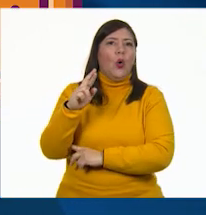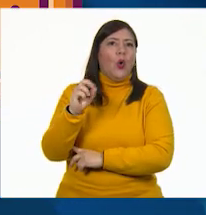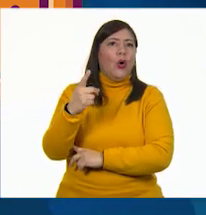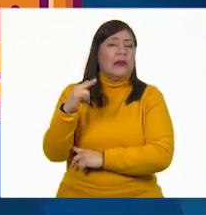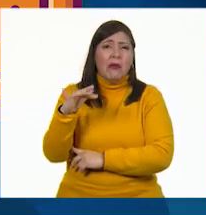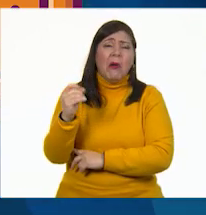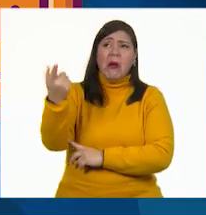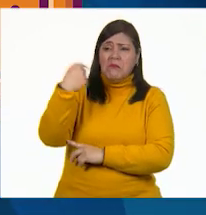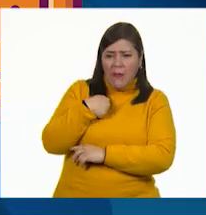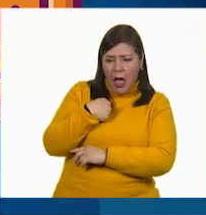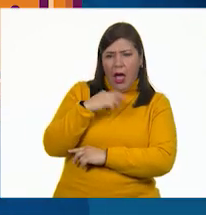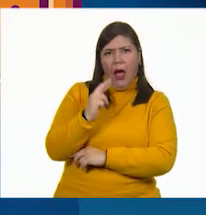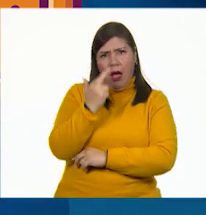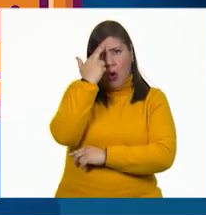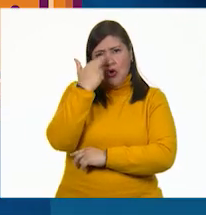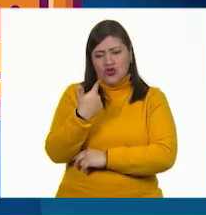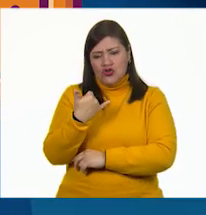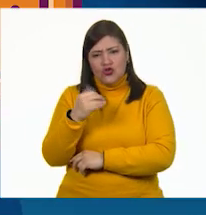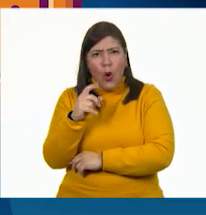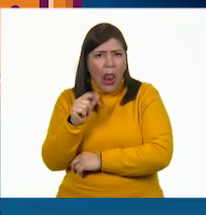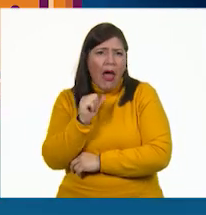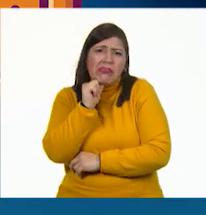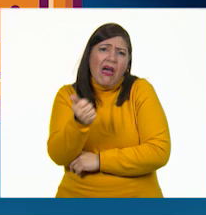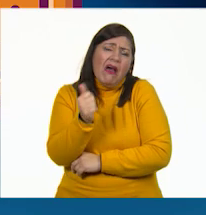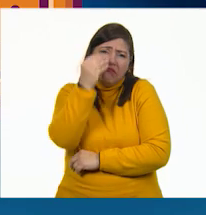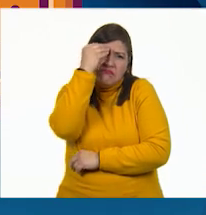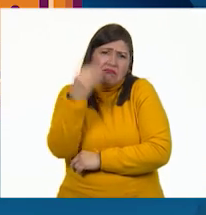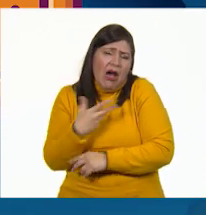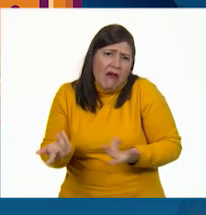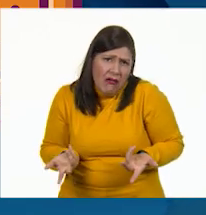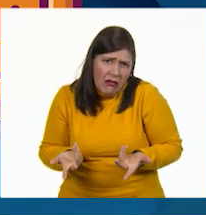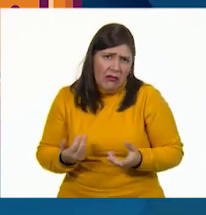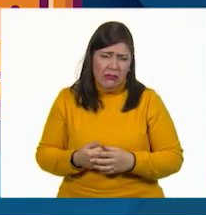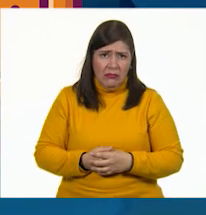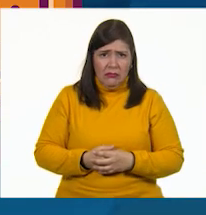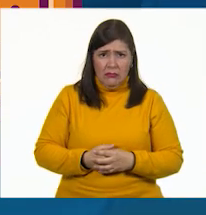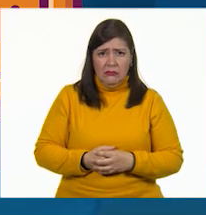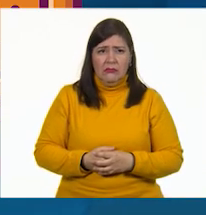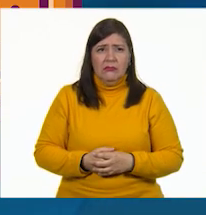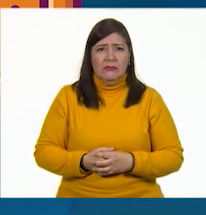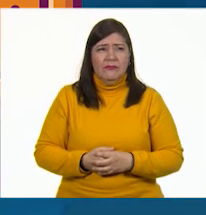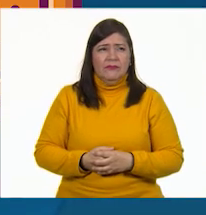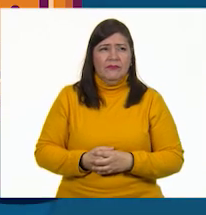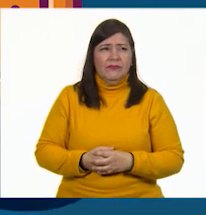nadie se acuerda de Yola.